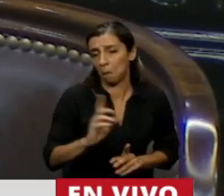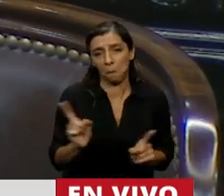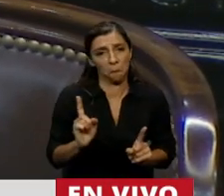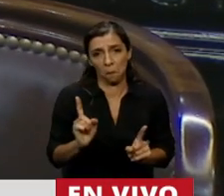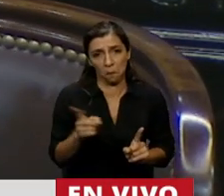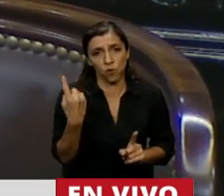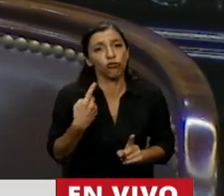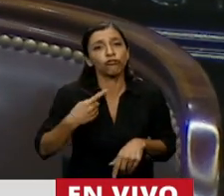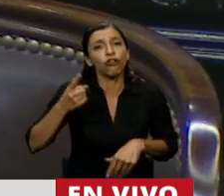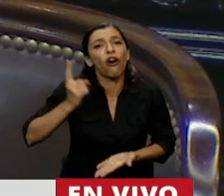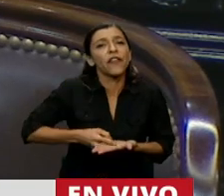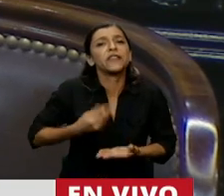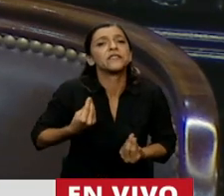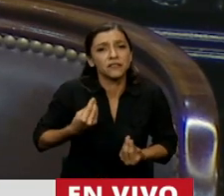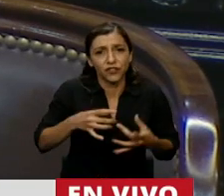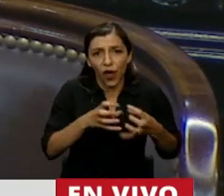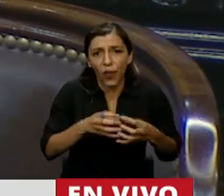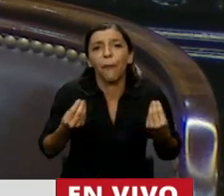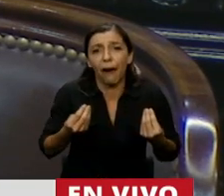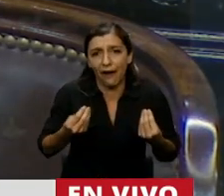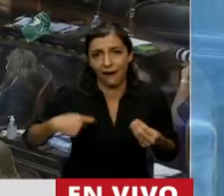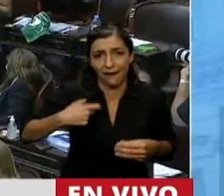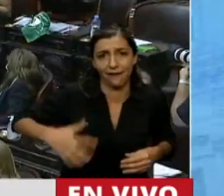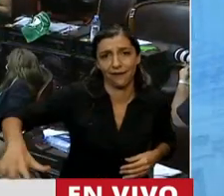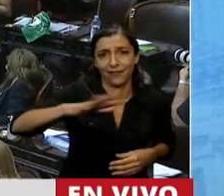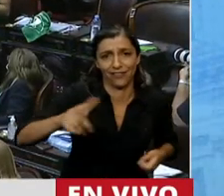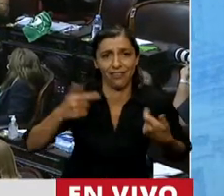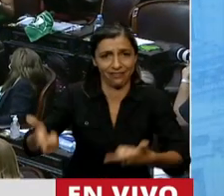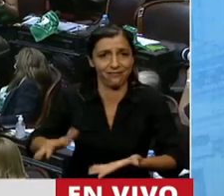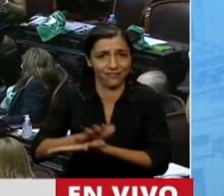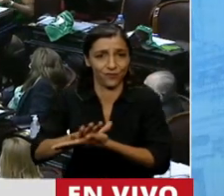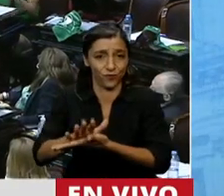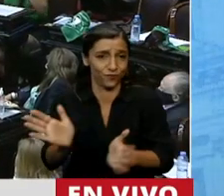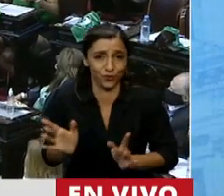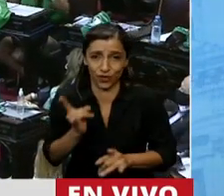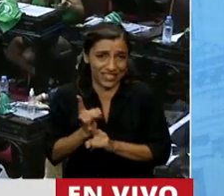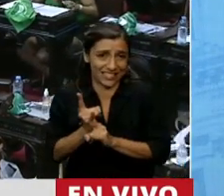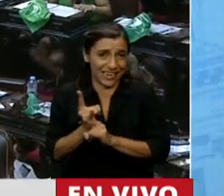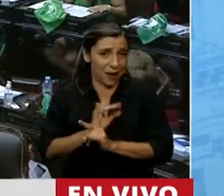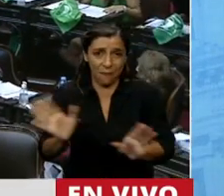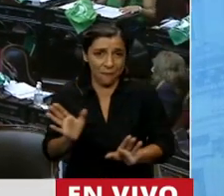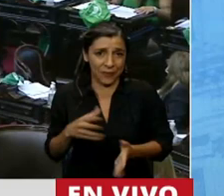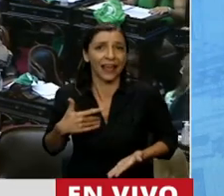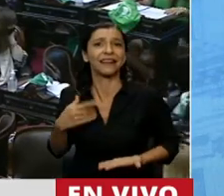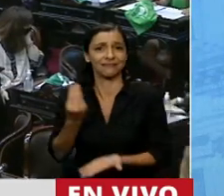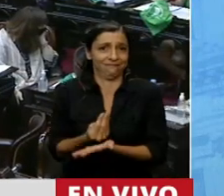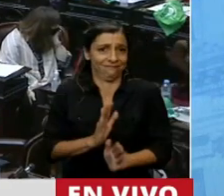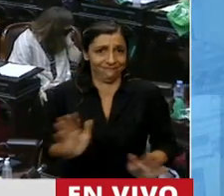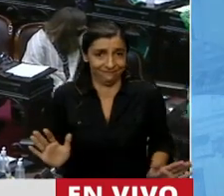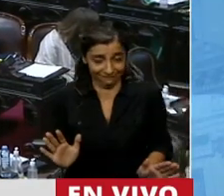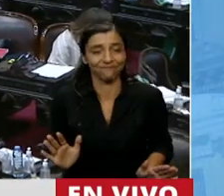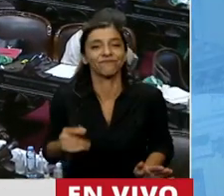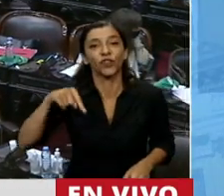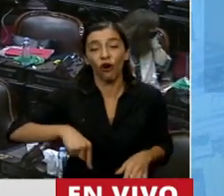la ciudadanía. Tenemos hoy y siempre, pero hoy fundamentalmente,